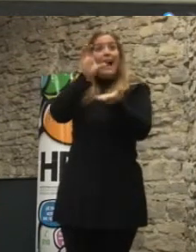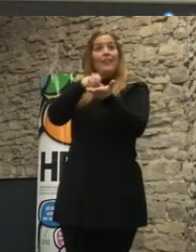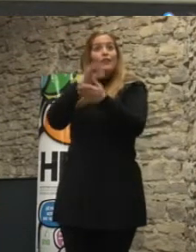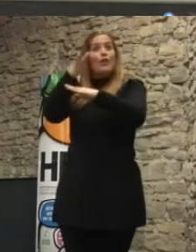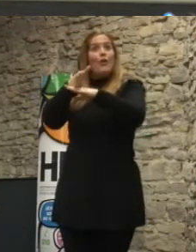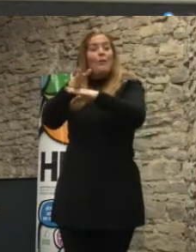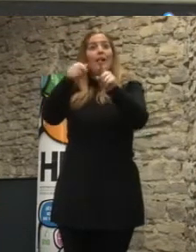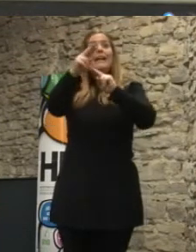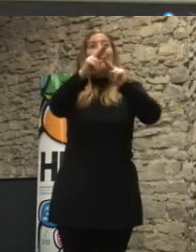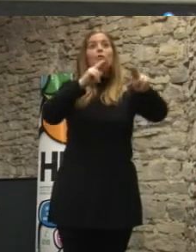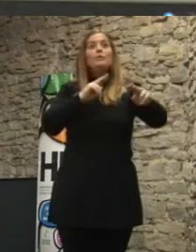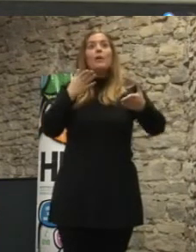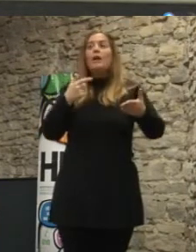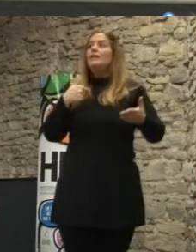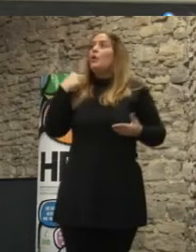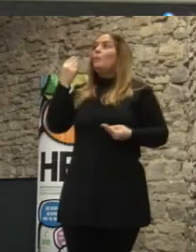no creía que eso era para mí.